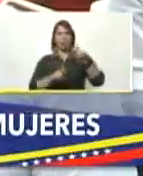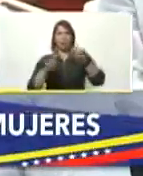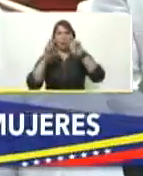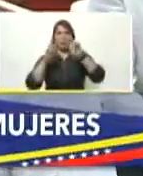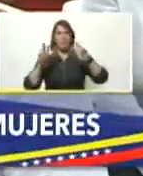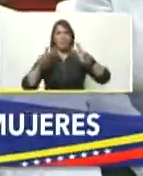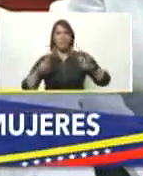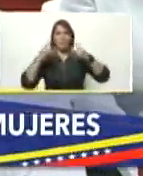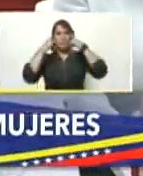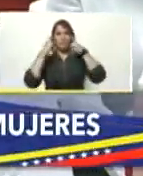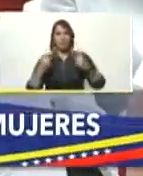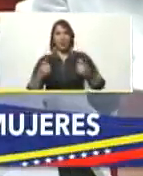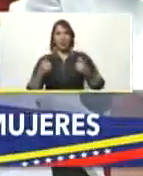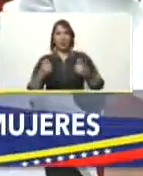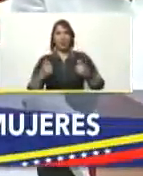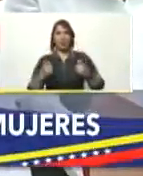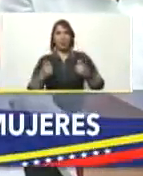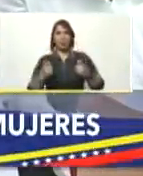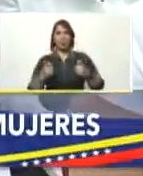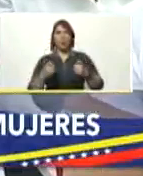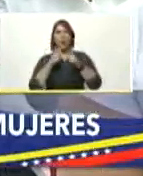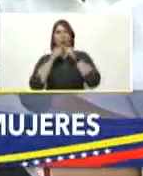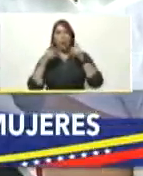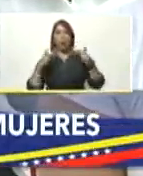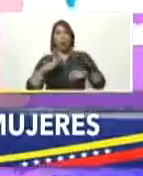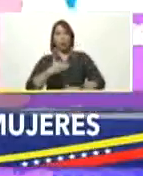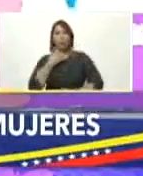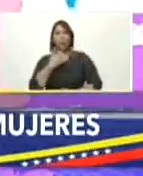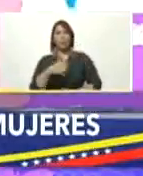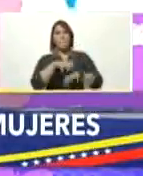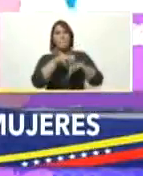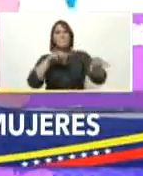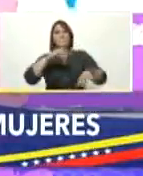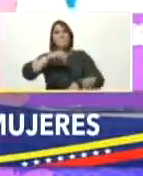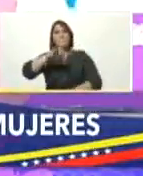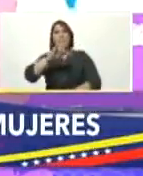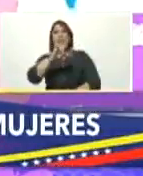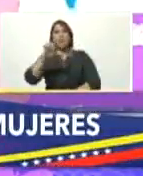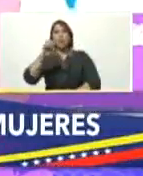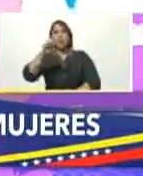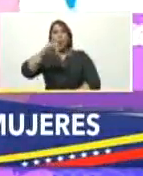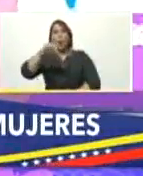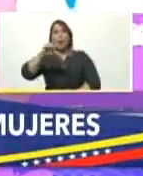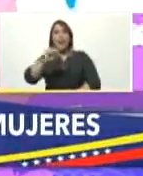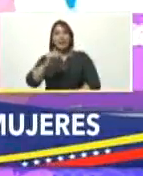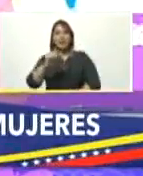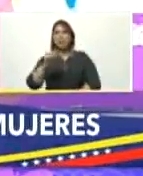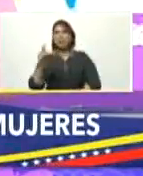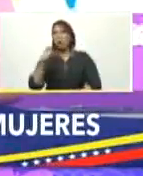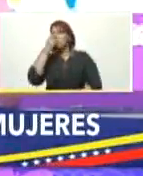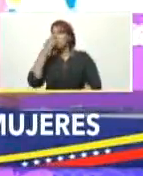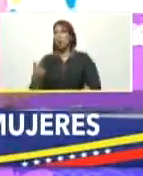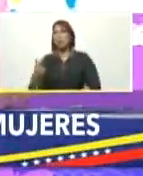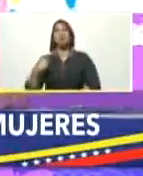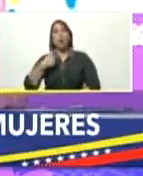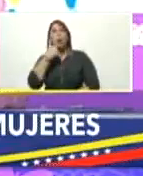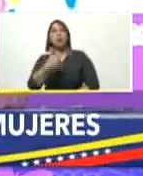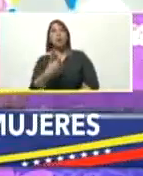si se puede decir millones y millonas, me dicen que no. A mí no me importa, yo lo digo, millones de